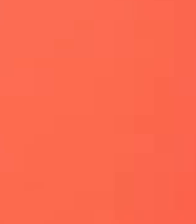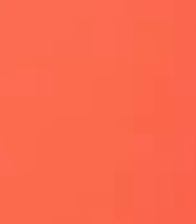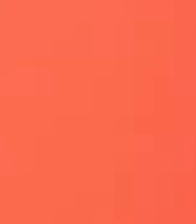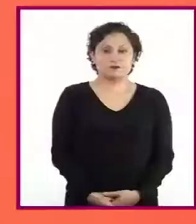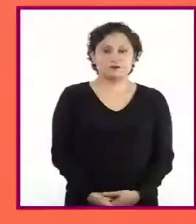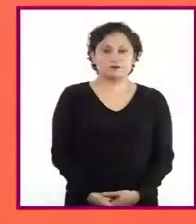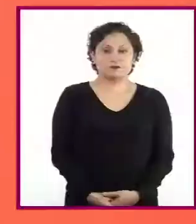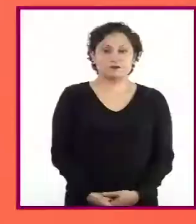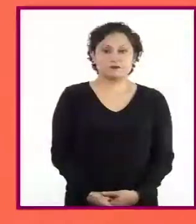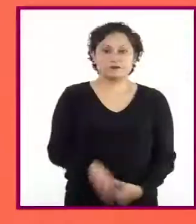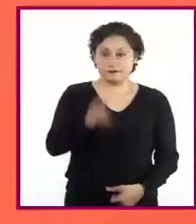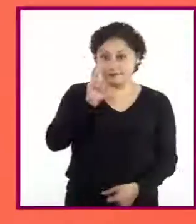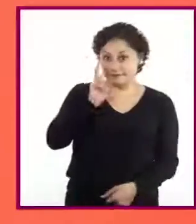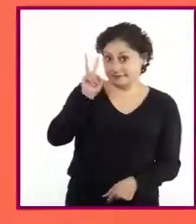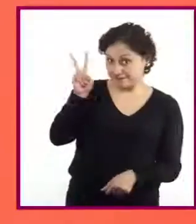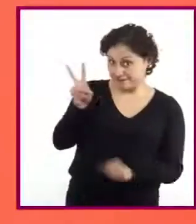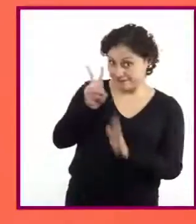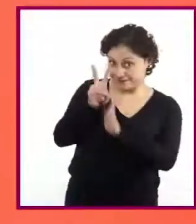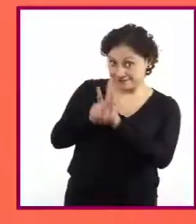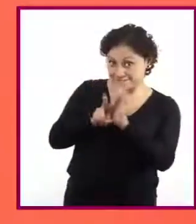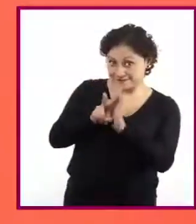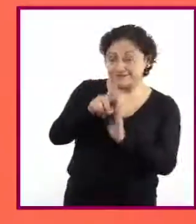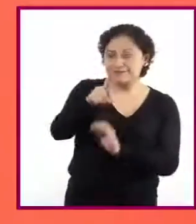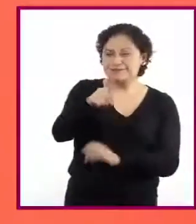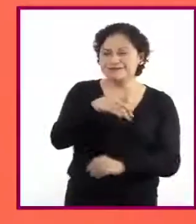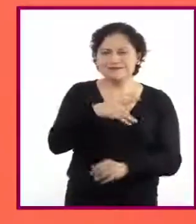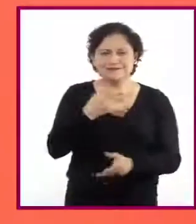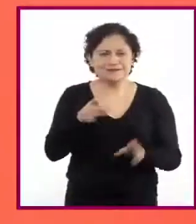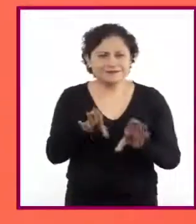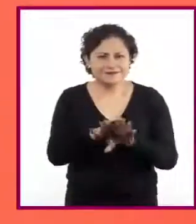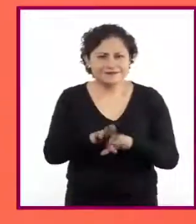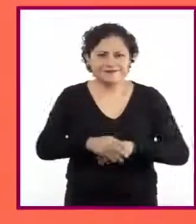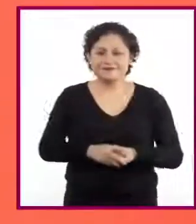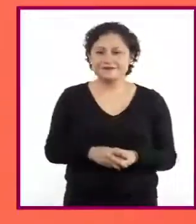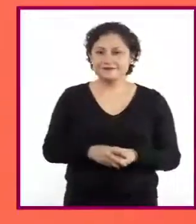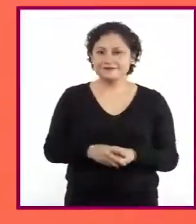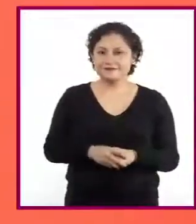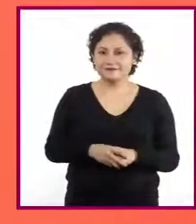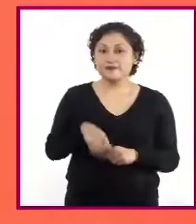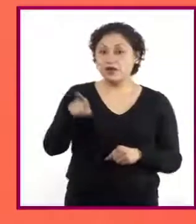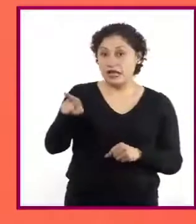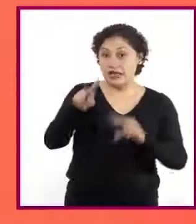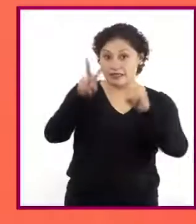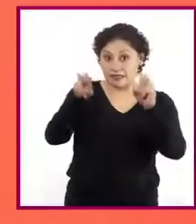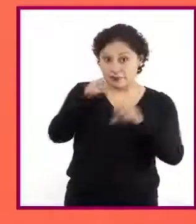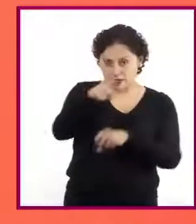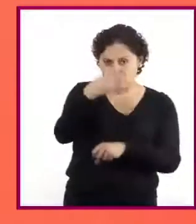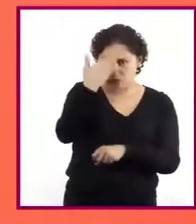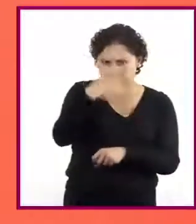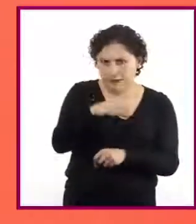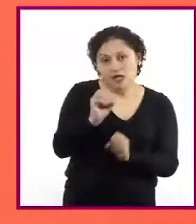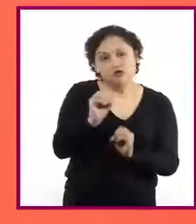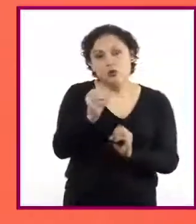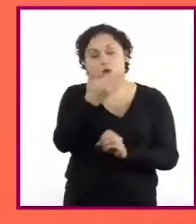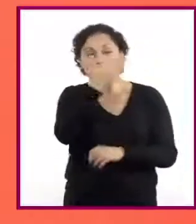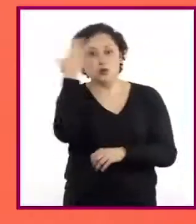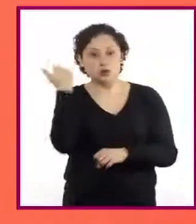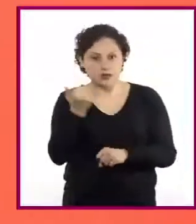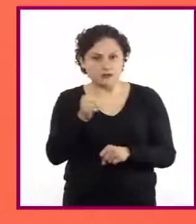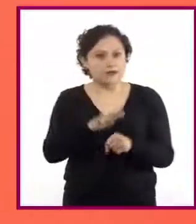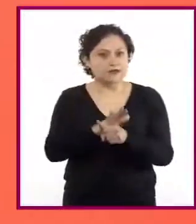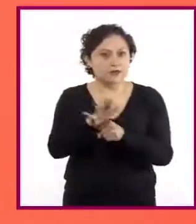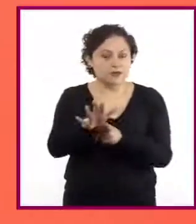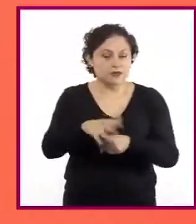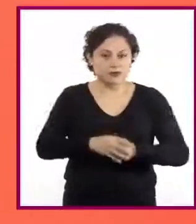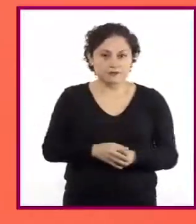¿Qué les pareció el material? ¿Hay algunas cosas que no sabían? ¿Cómo pueden servirles ahora